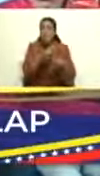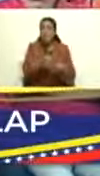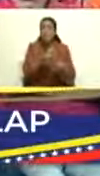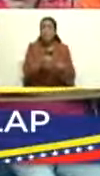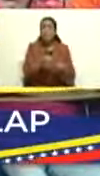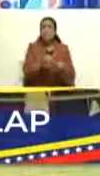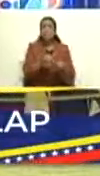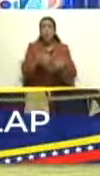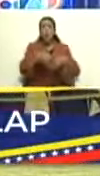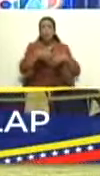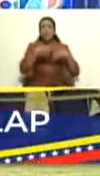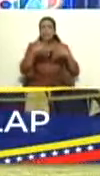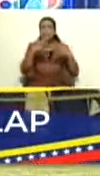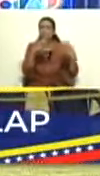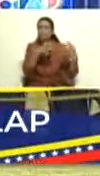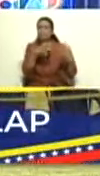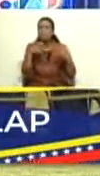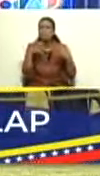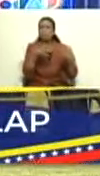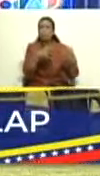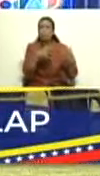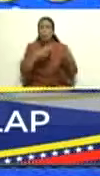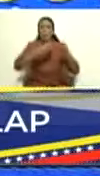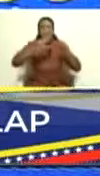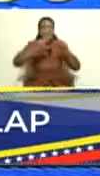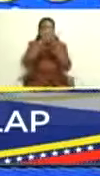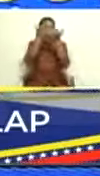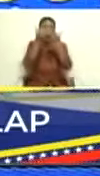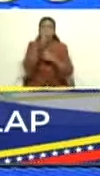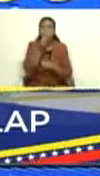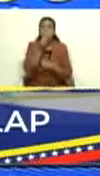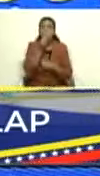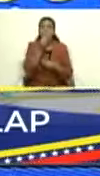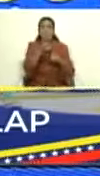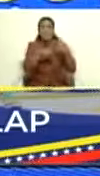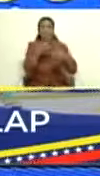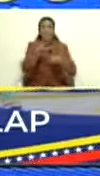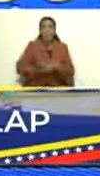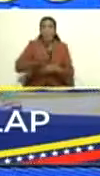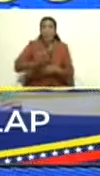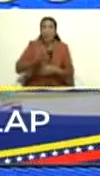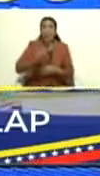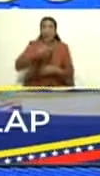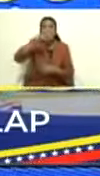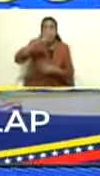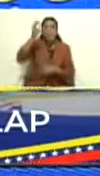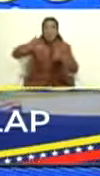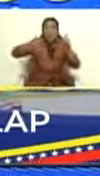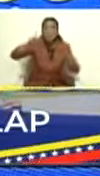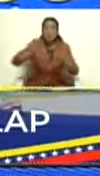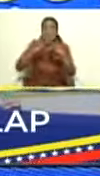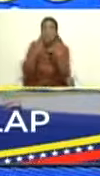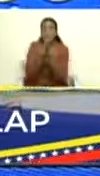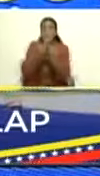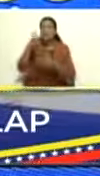comenzó la guerra y desaparecieron todos los productos vitales del pueblo.